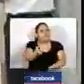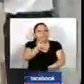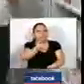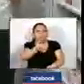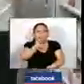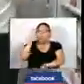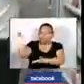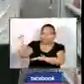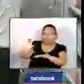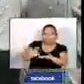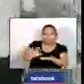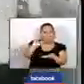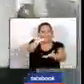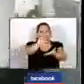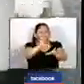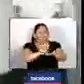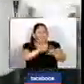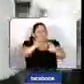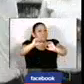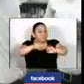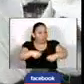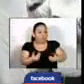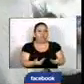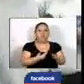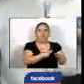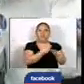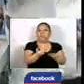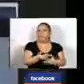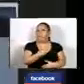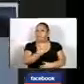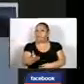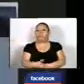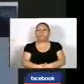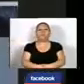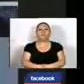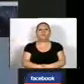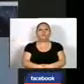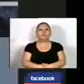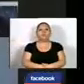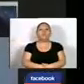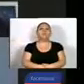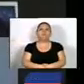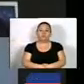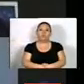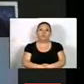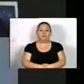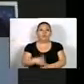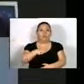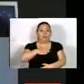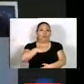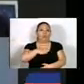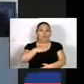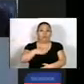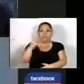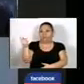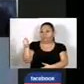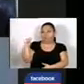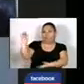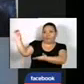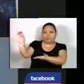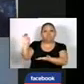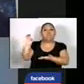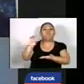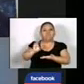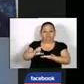financiamiento para poder salir a flote con sus negocios. Existe un fideicomiso que está